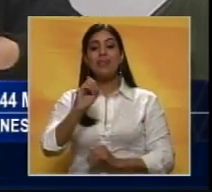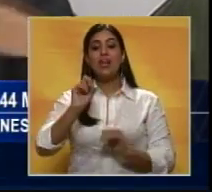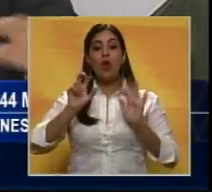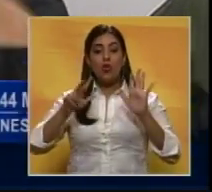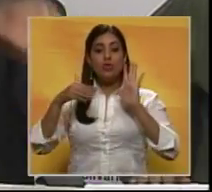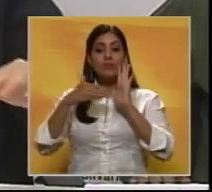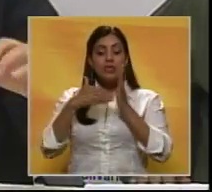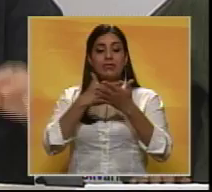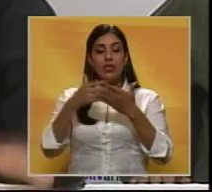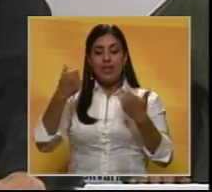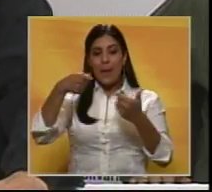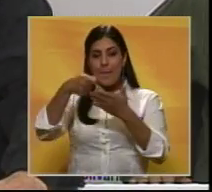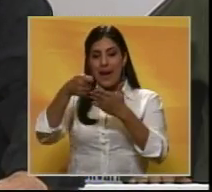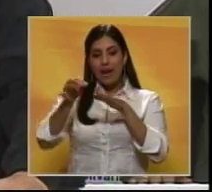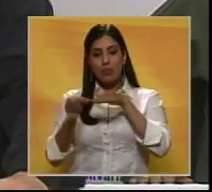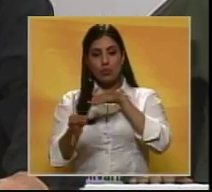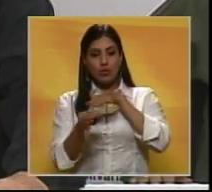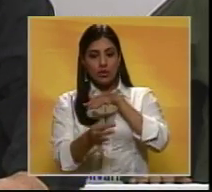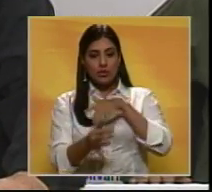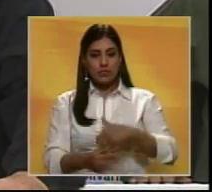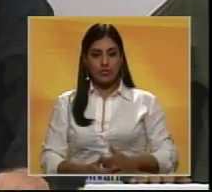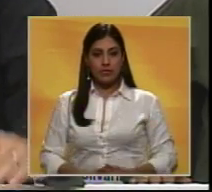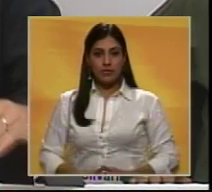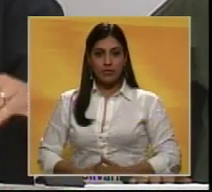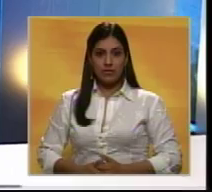mil millones para entidades municipales.